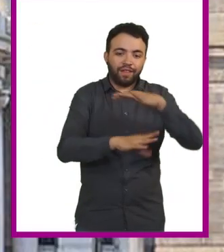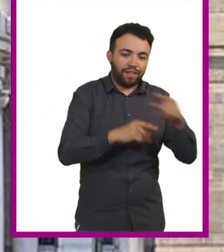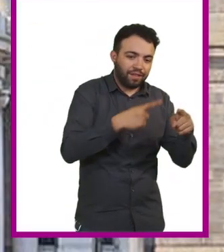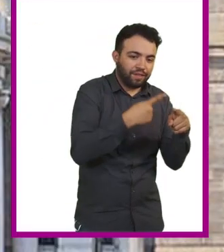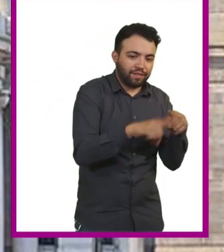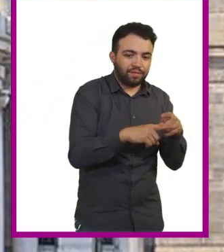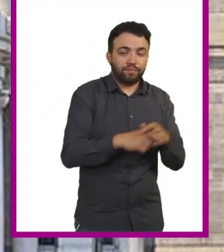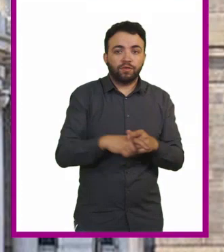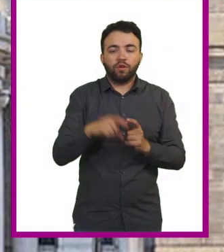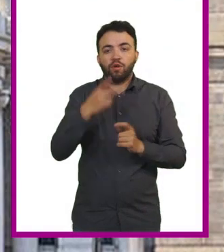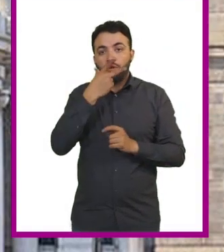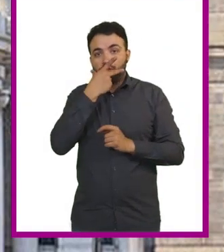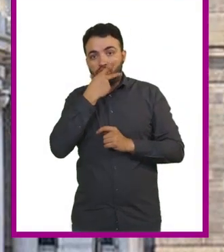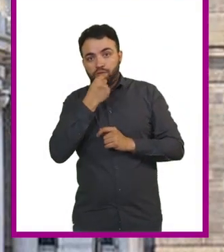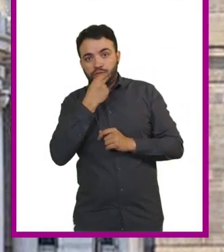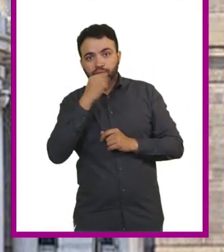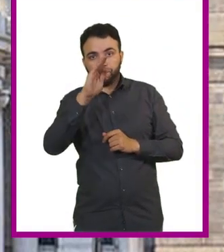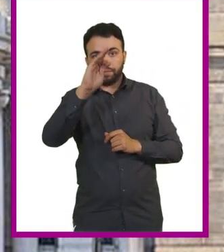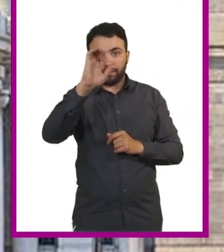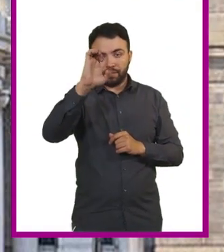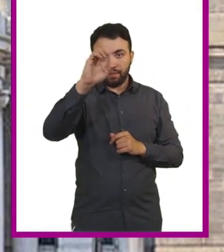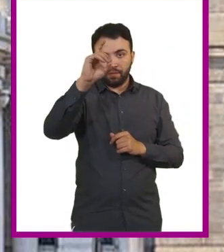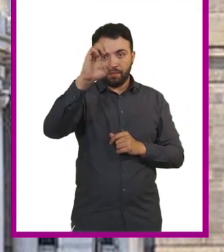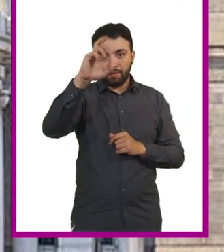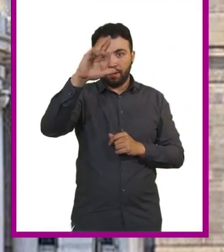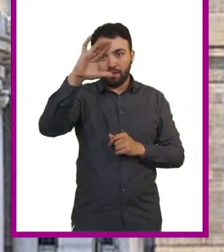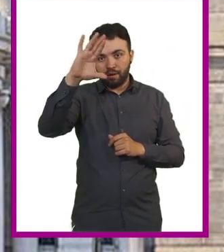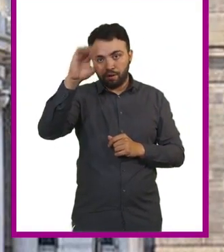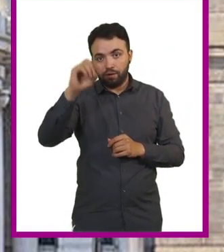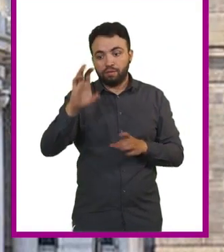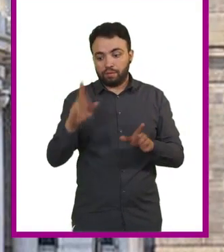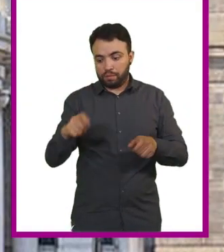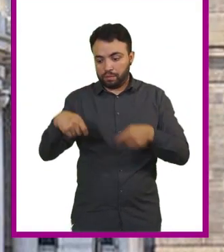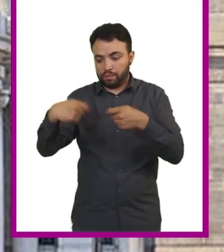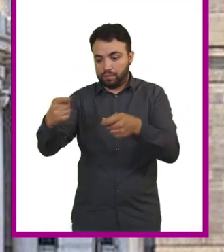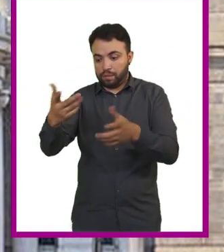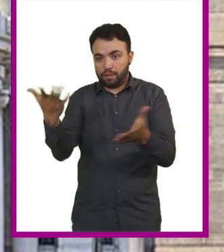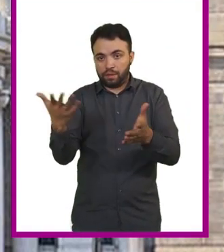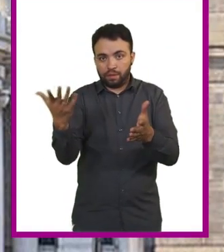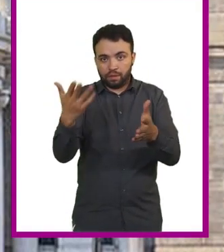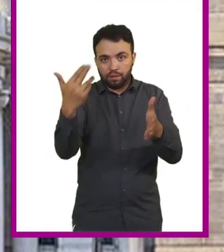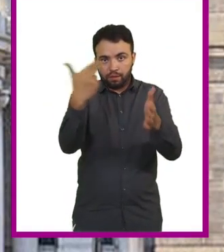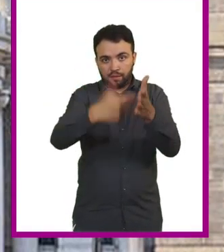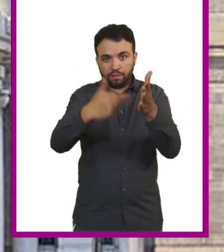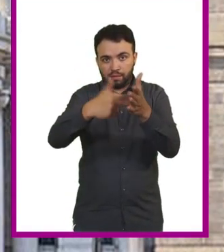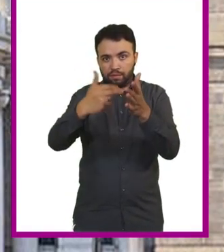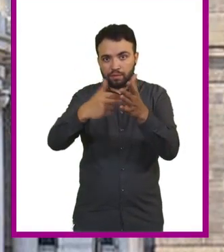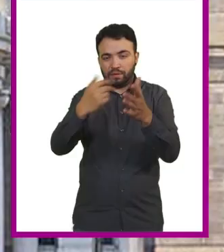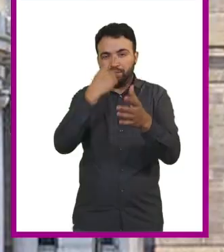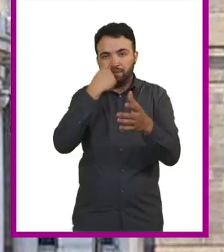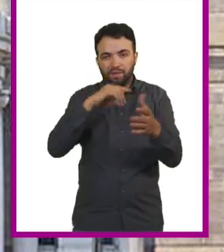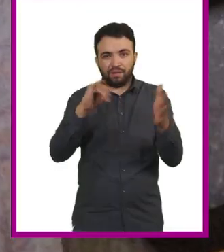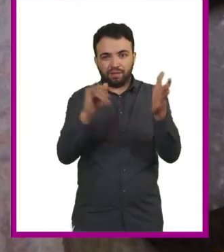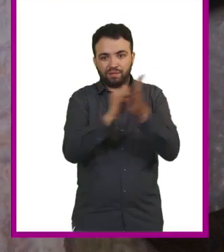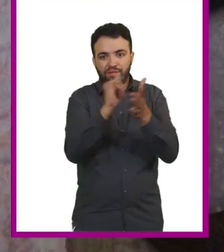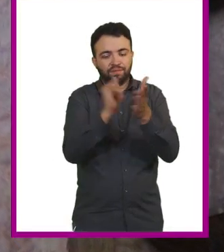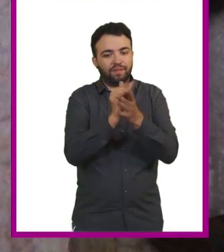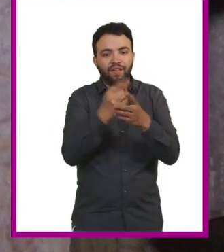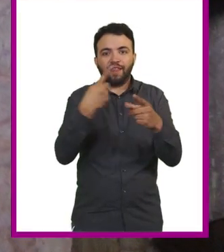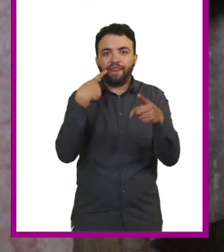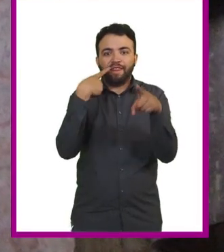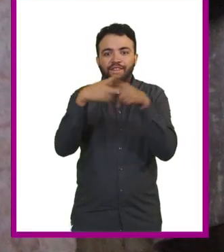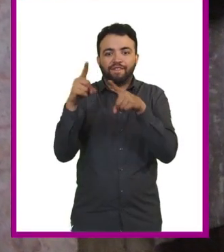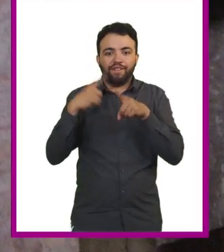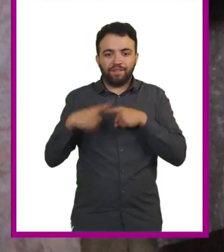Federico Mariscal tomó las riendas del proyecto. Utilizó materiales distintos como el ónix, además de que incorporó temáticas prehispánicas como